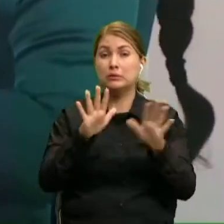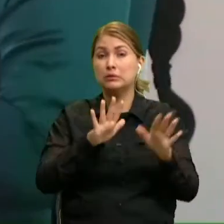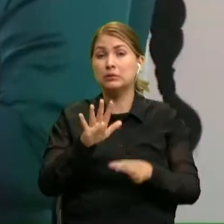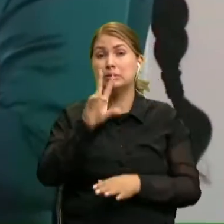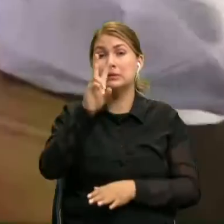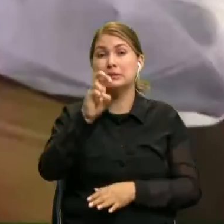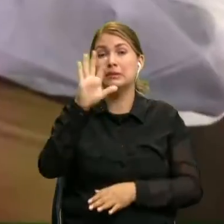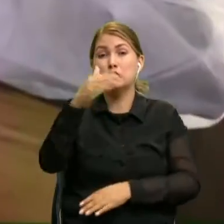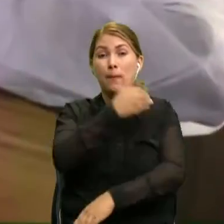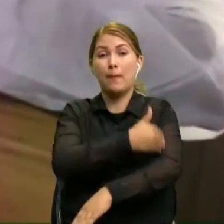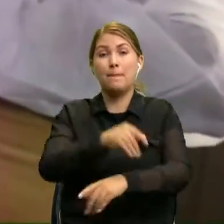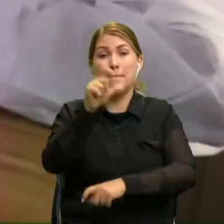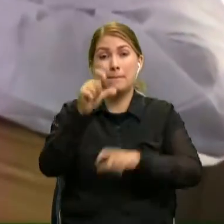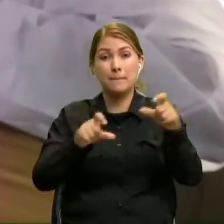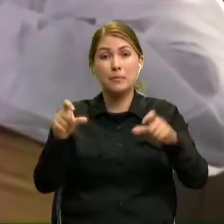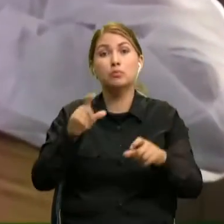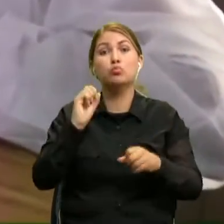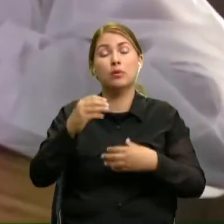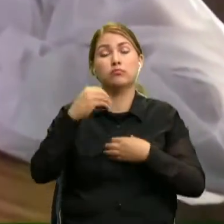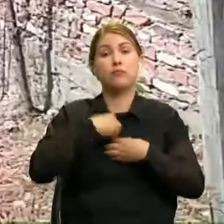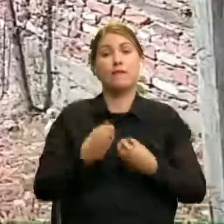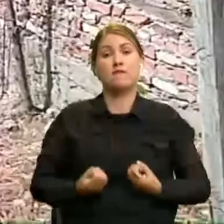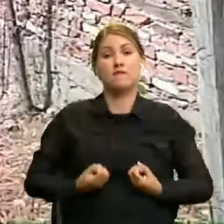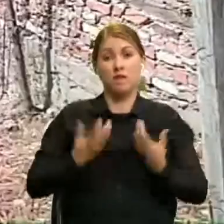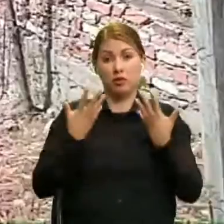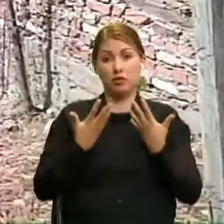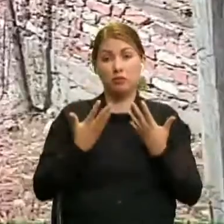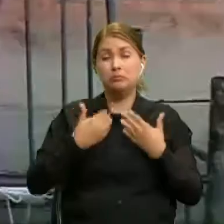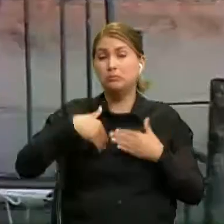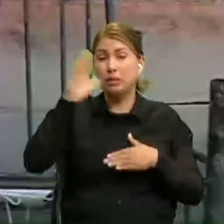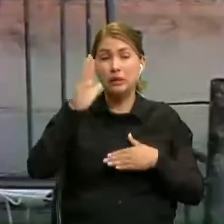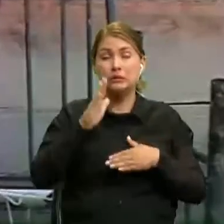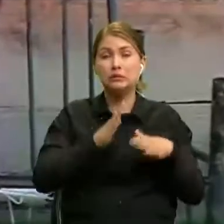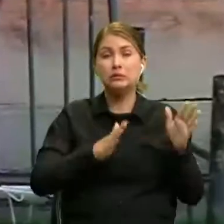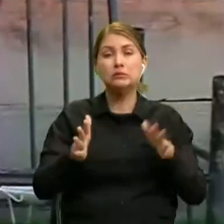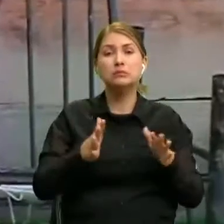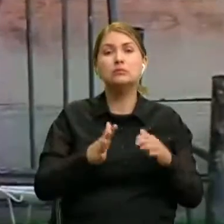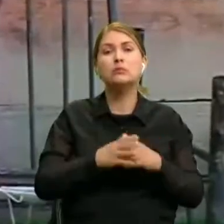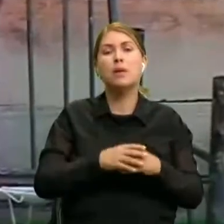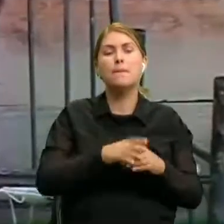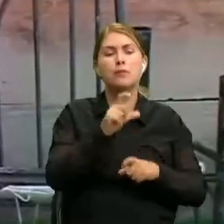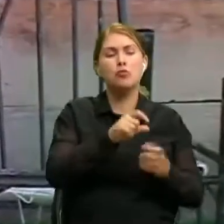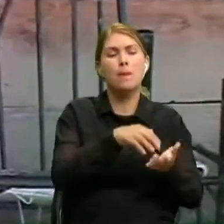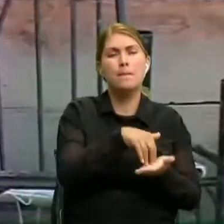75 millones de personas están en riesgo de infección, la mayoría de ellas entre las poblaciones más pobres y marginadas.